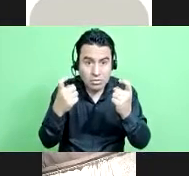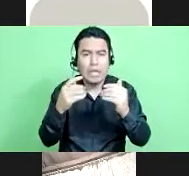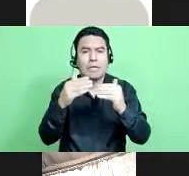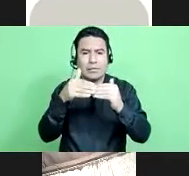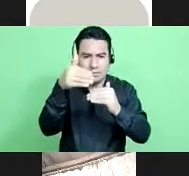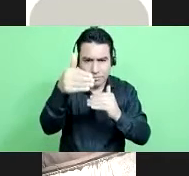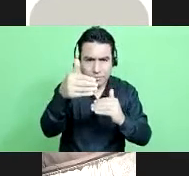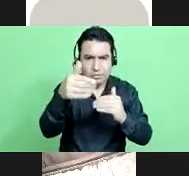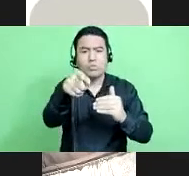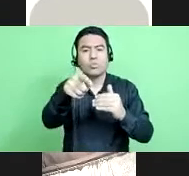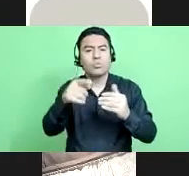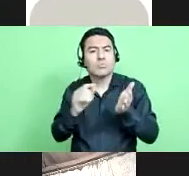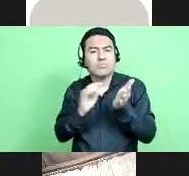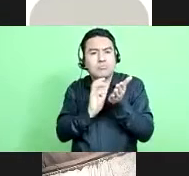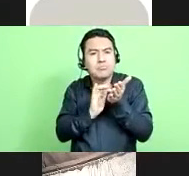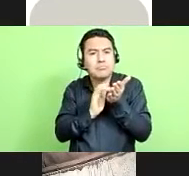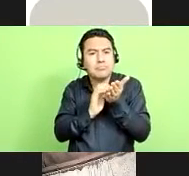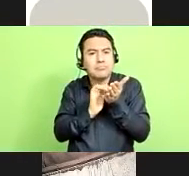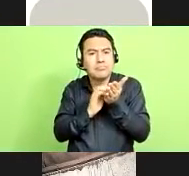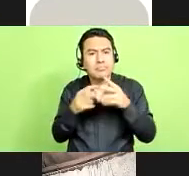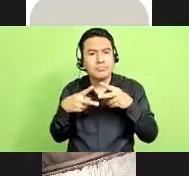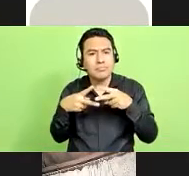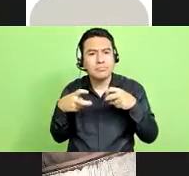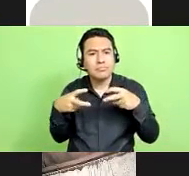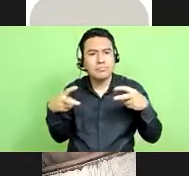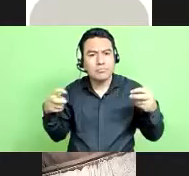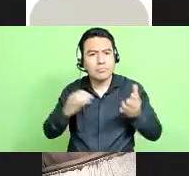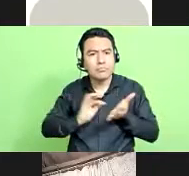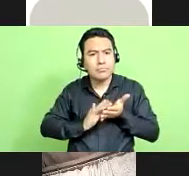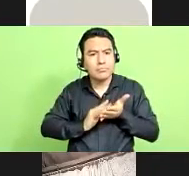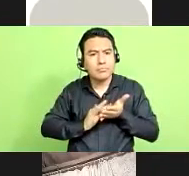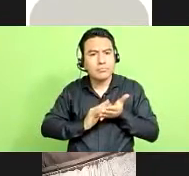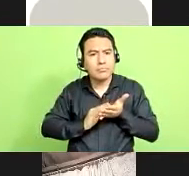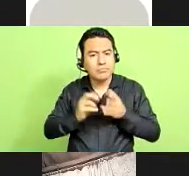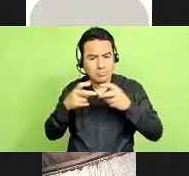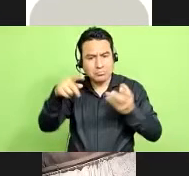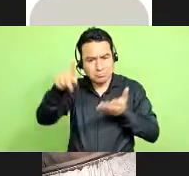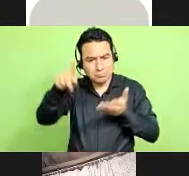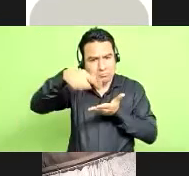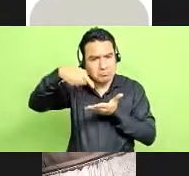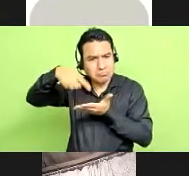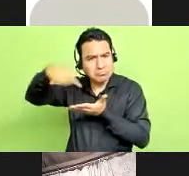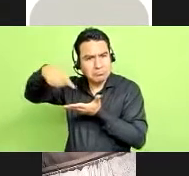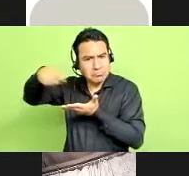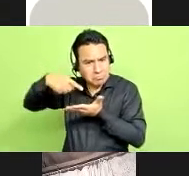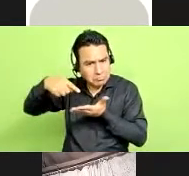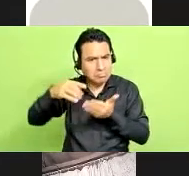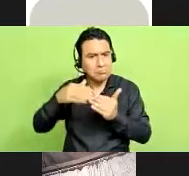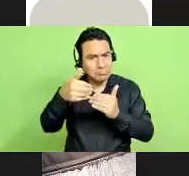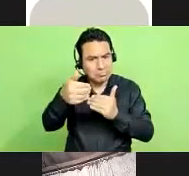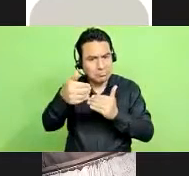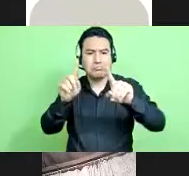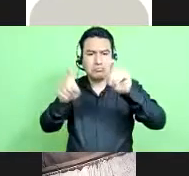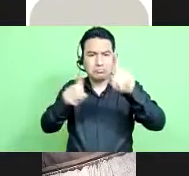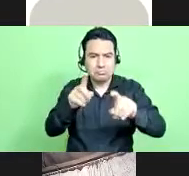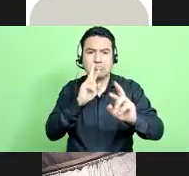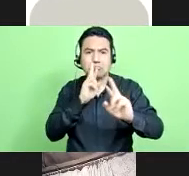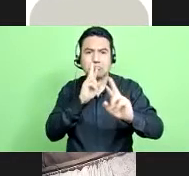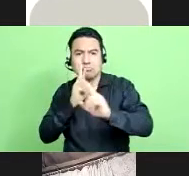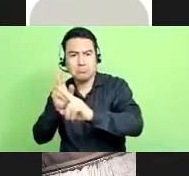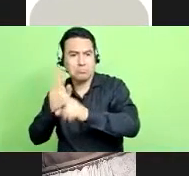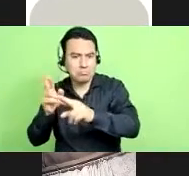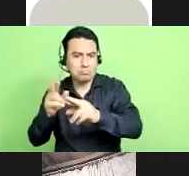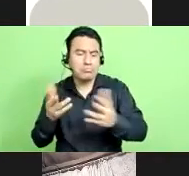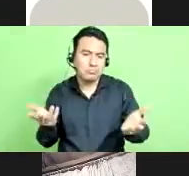el chat de la plataforma azul posteriores a las exposiciones señaladas es por eso que una